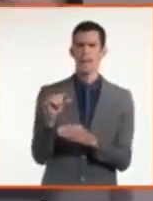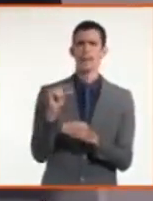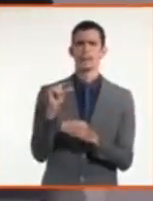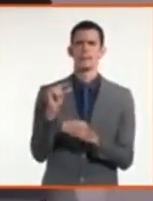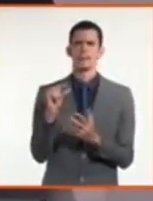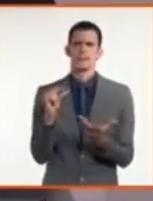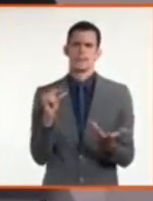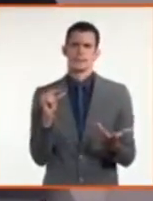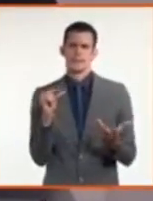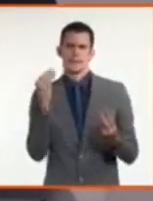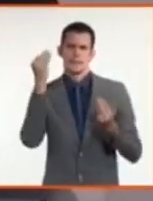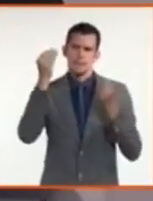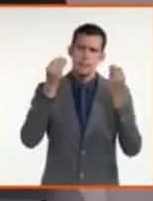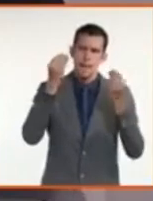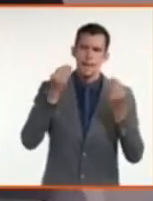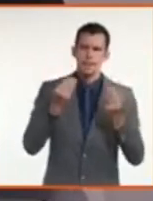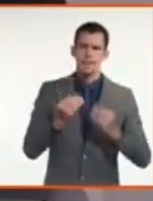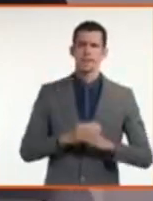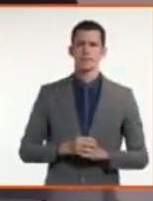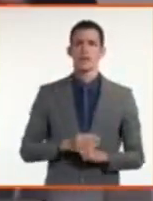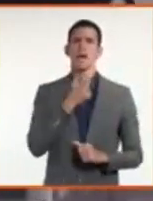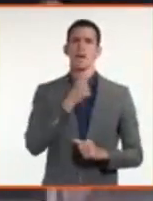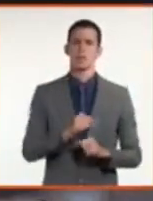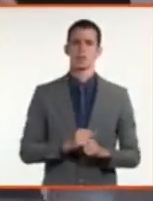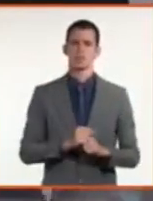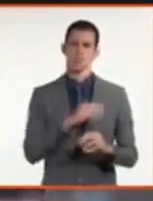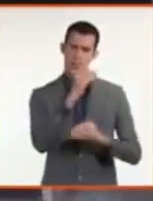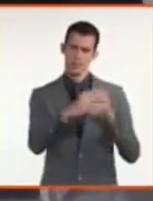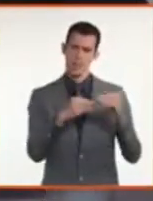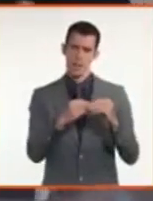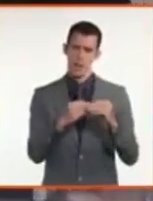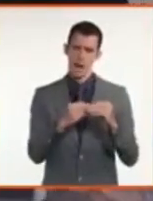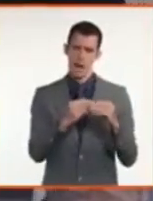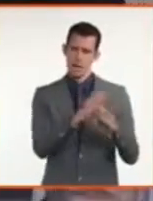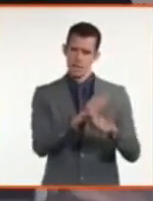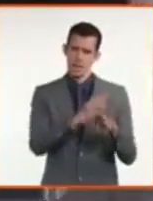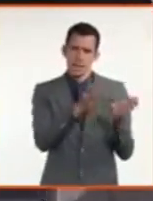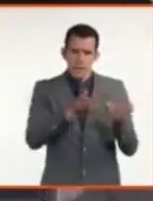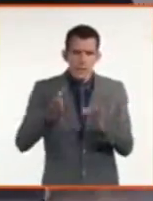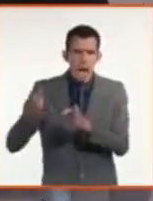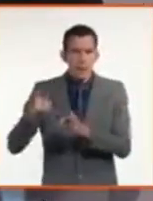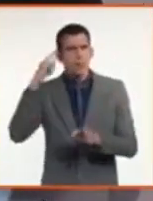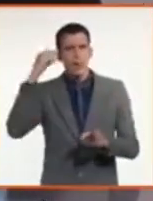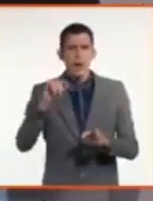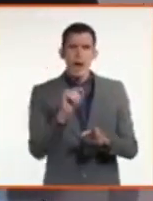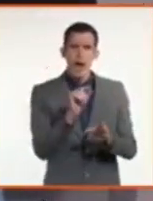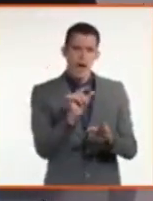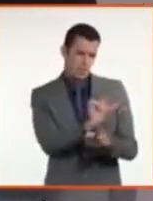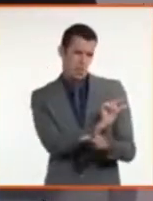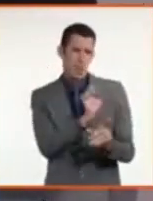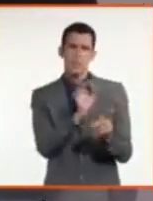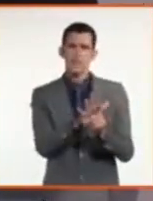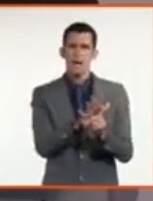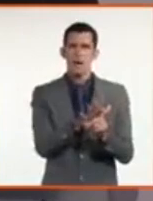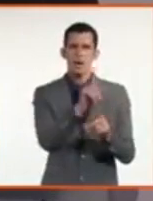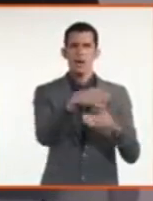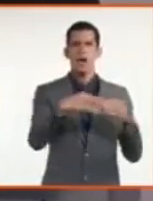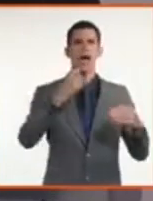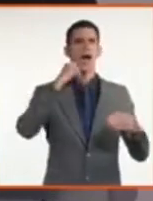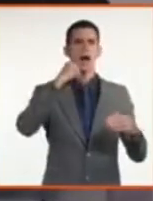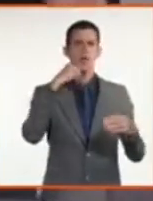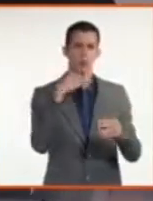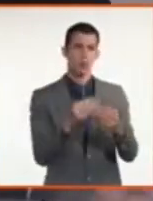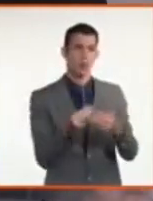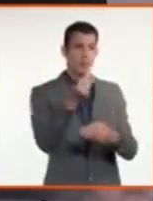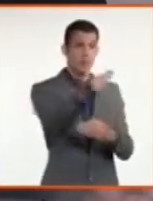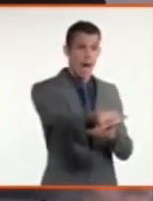tenemos entonces mercado cambiar el tipo de cambio 1 por ciento 20 y vamos corrigiendo esos elementos por la tasa el tipo de cambio de 1.24 en